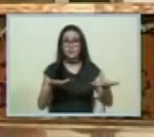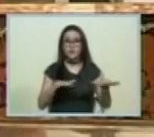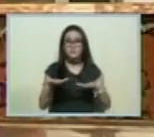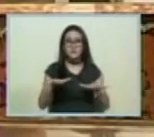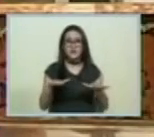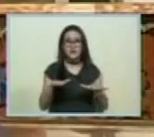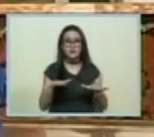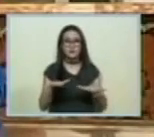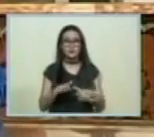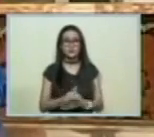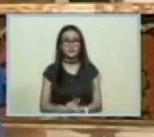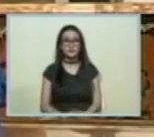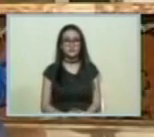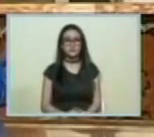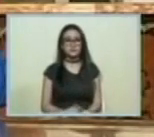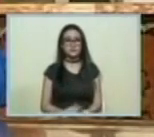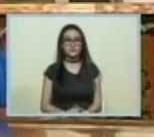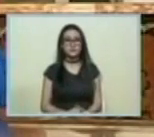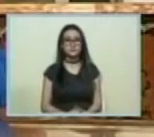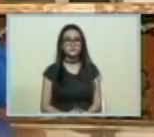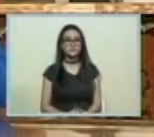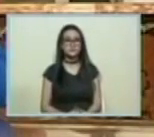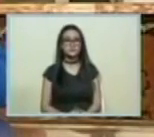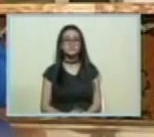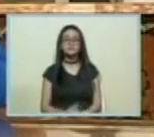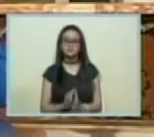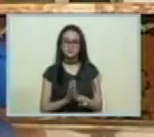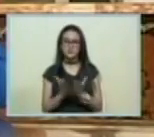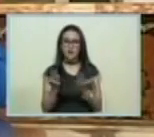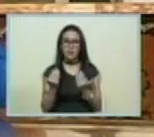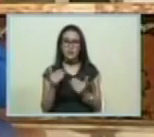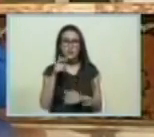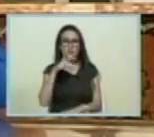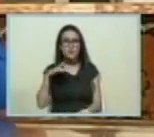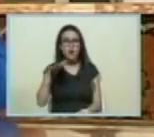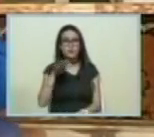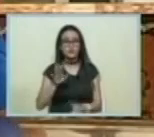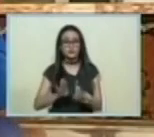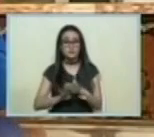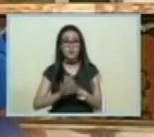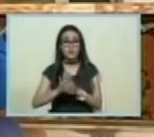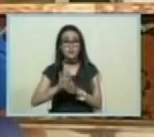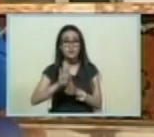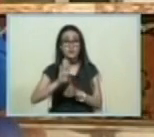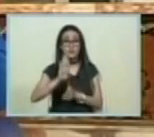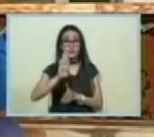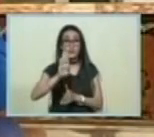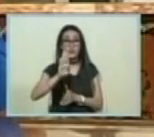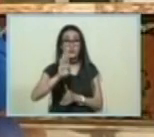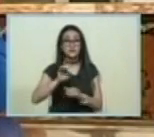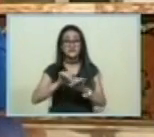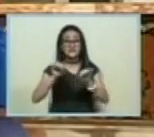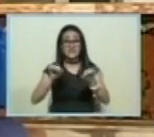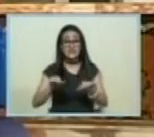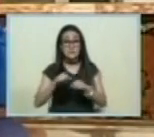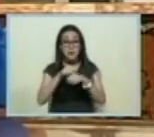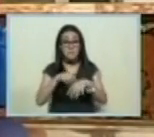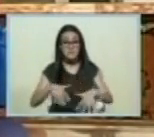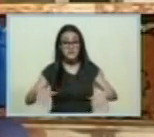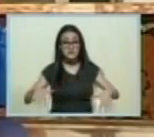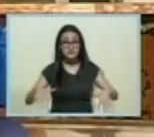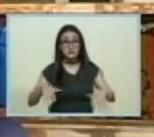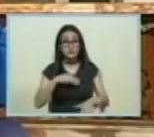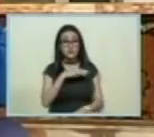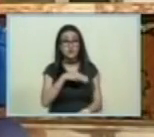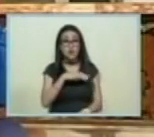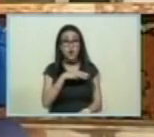movimientos de misioneros. Pido el apoyo del pueblo, ¿para qué? Para seguir avanzando en la construcción del sistema de misiones y grandes